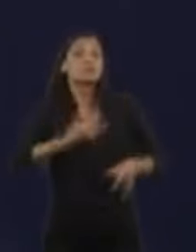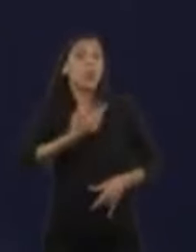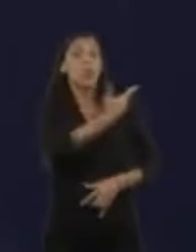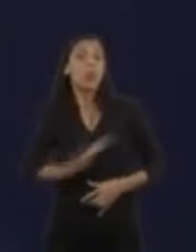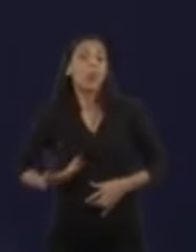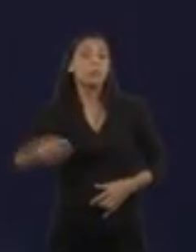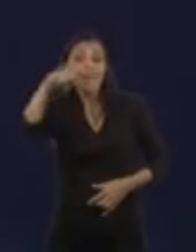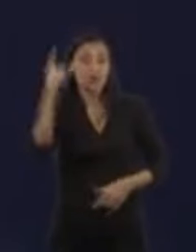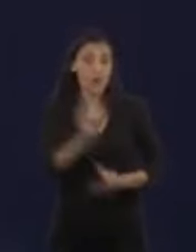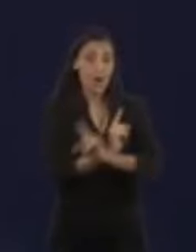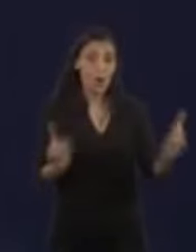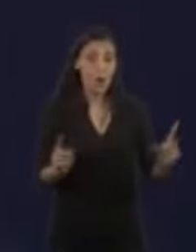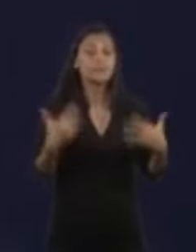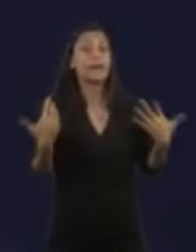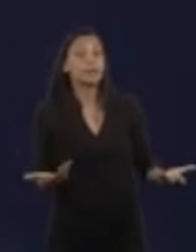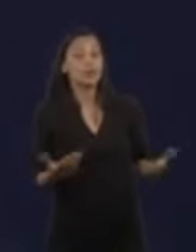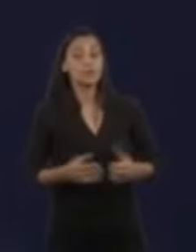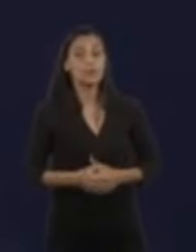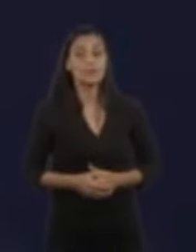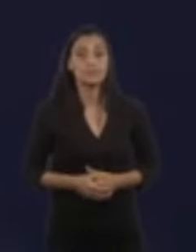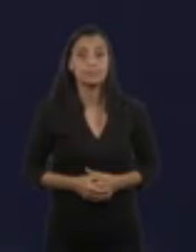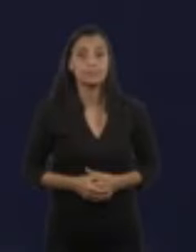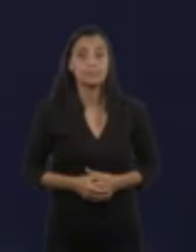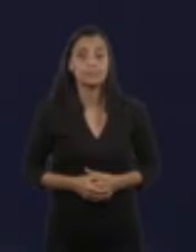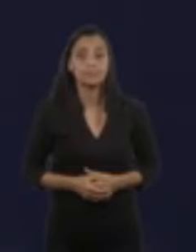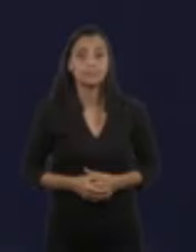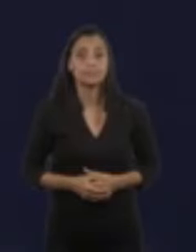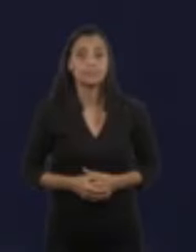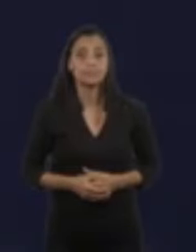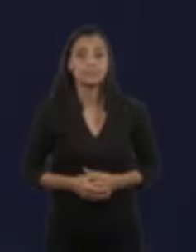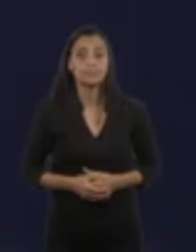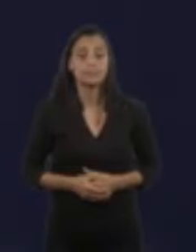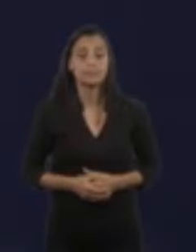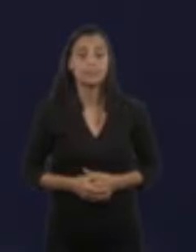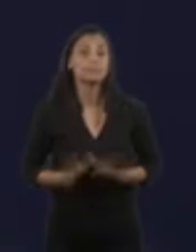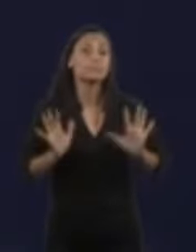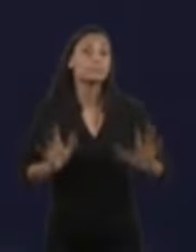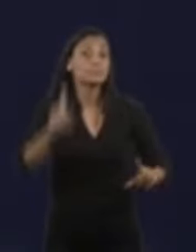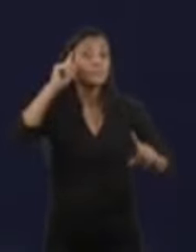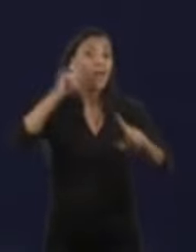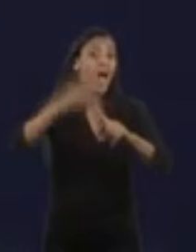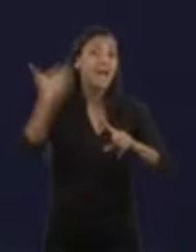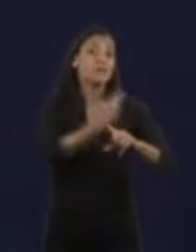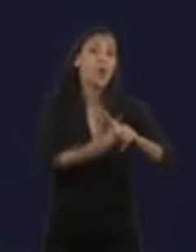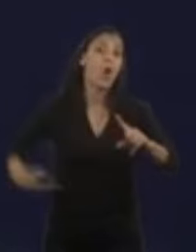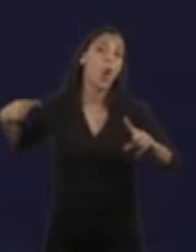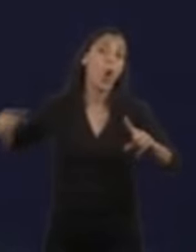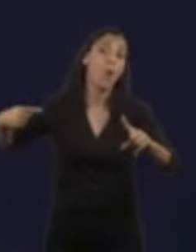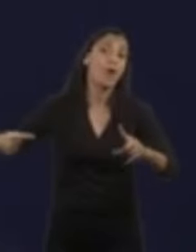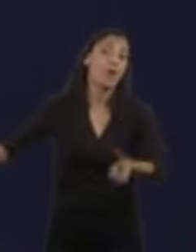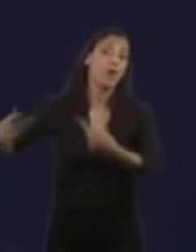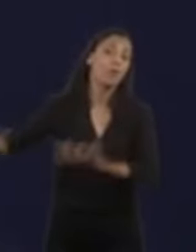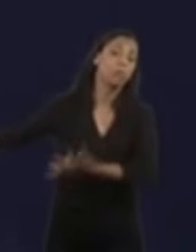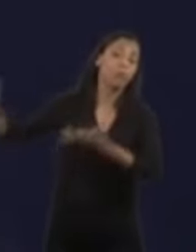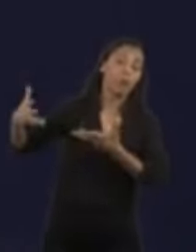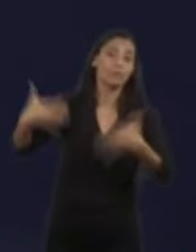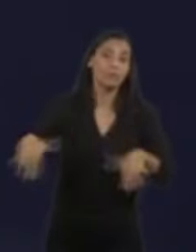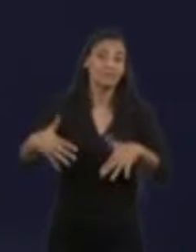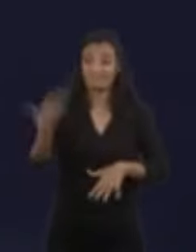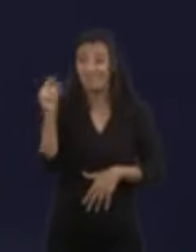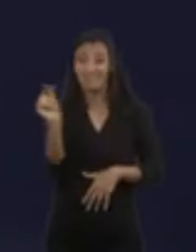e en esa en esa herencia que nosotros fuimos describiendo recién hice algunos